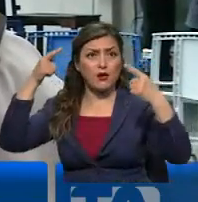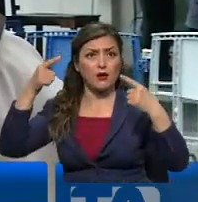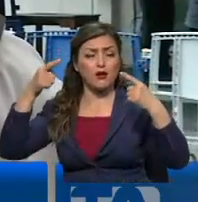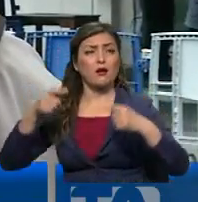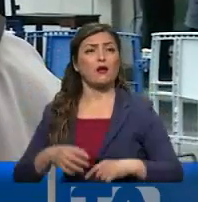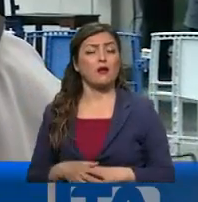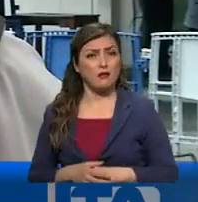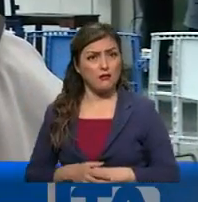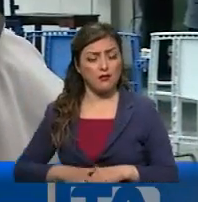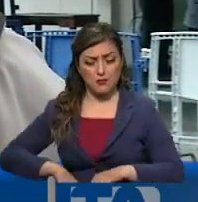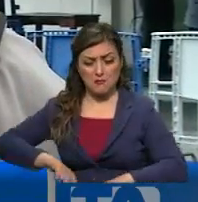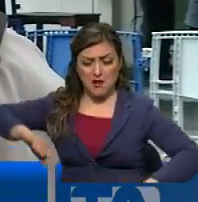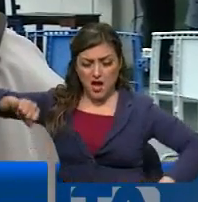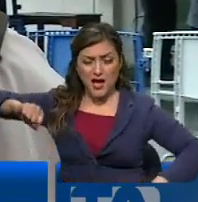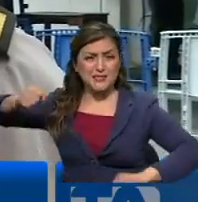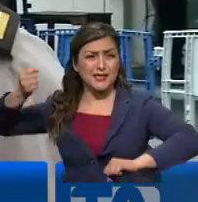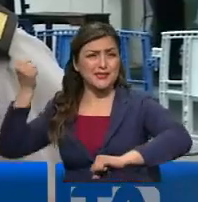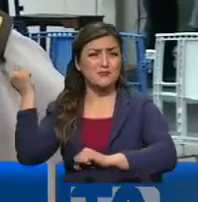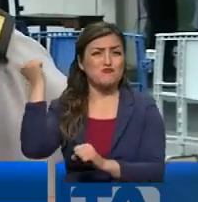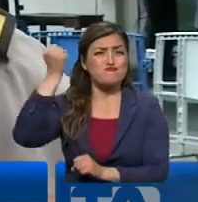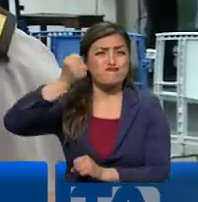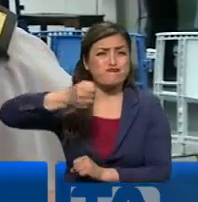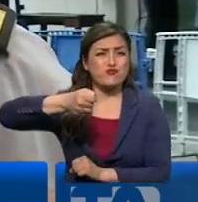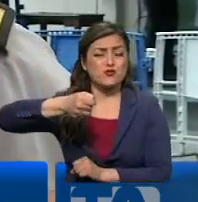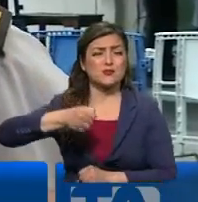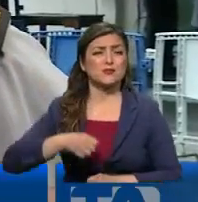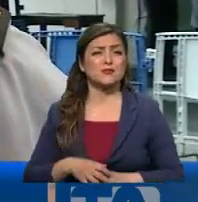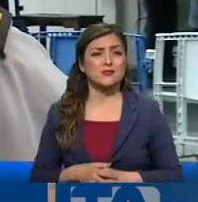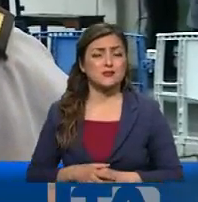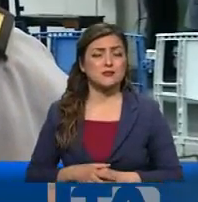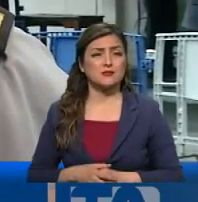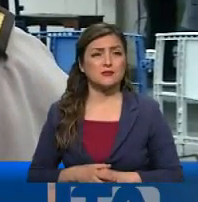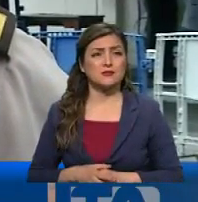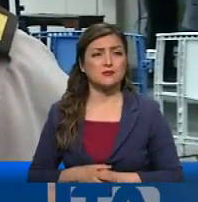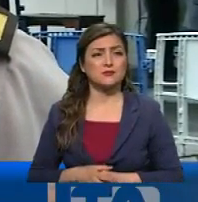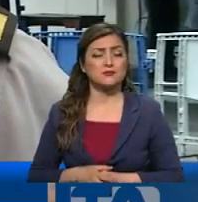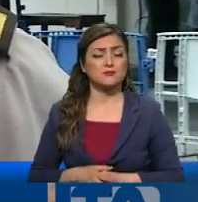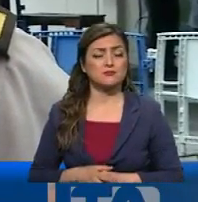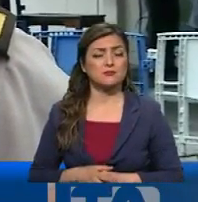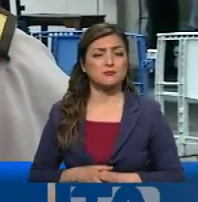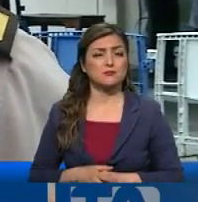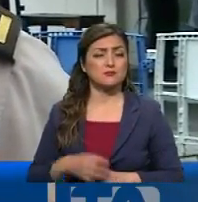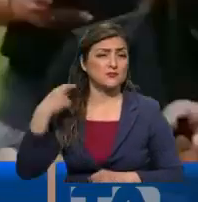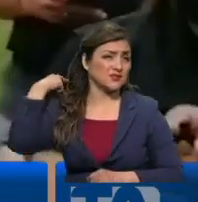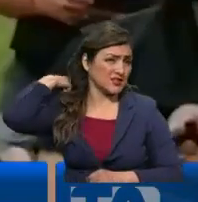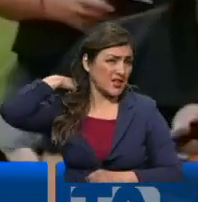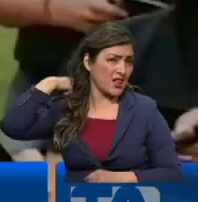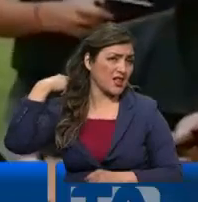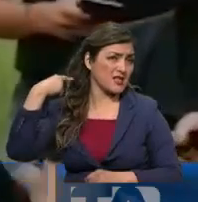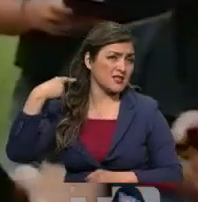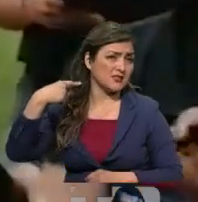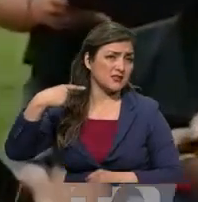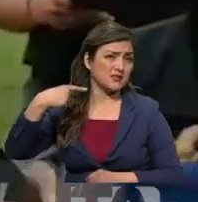arma blanca, un machete, el mismo que le propina un corte a la altura del cuello. Primero